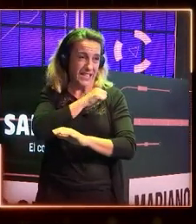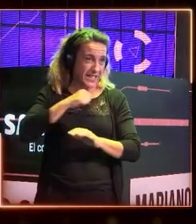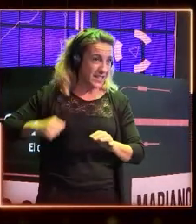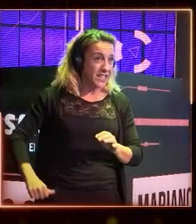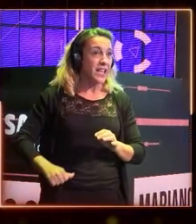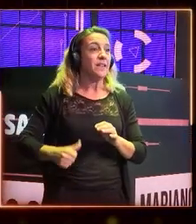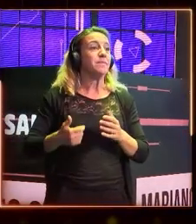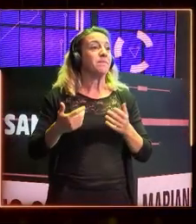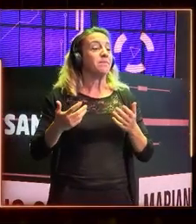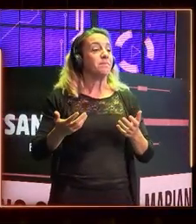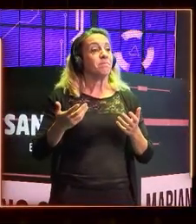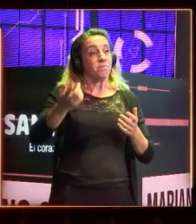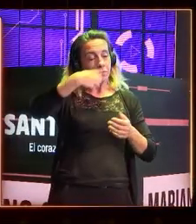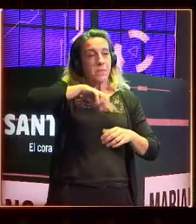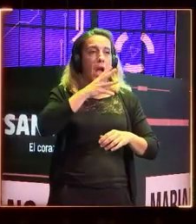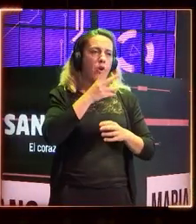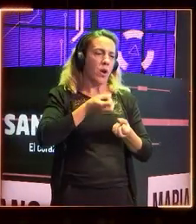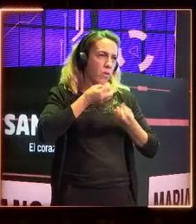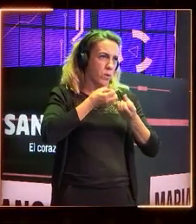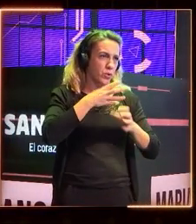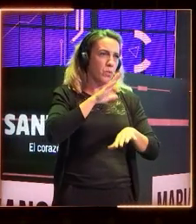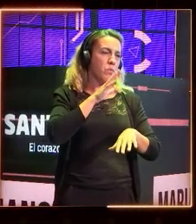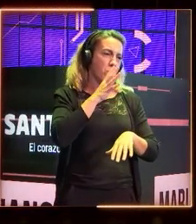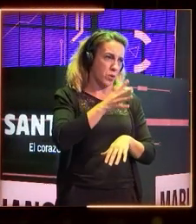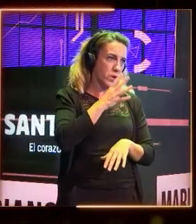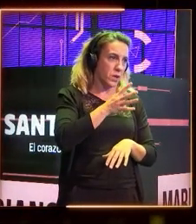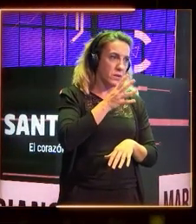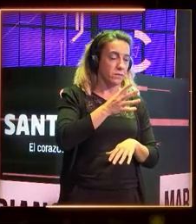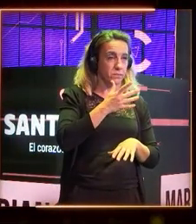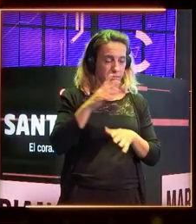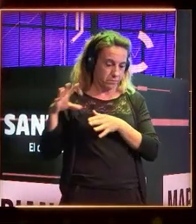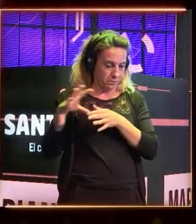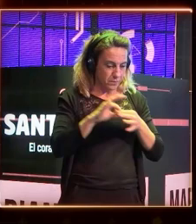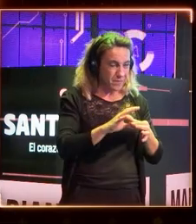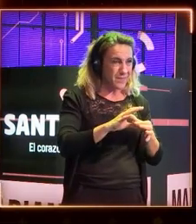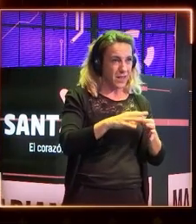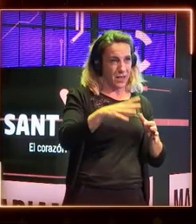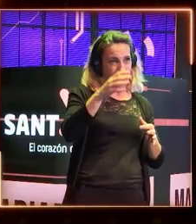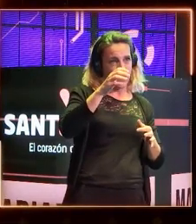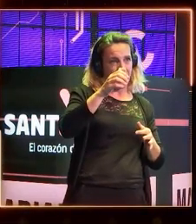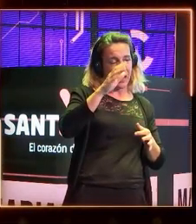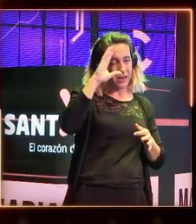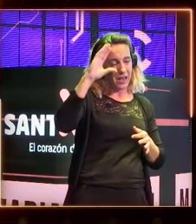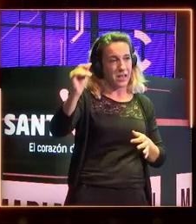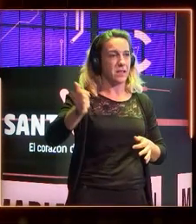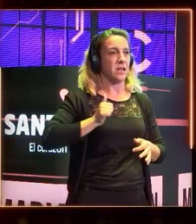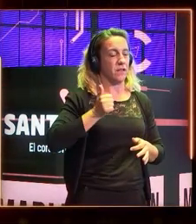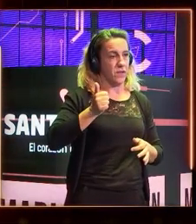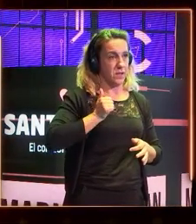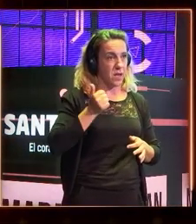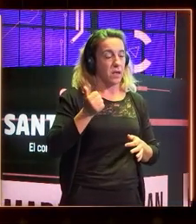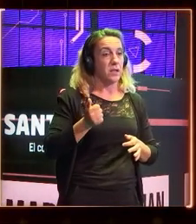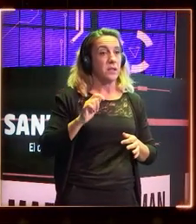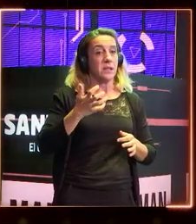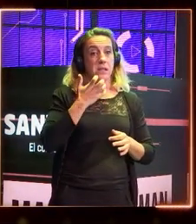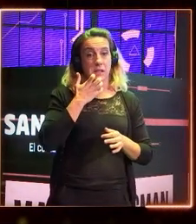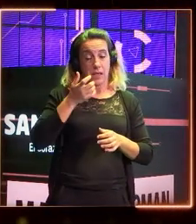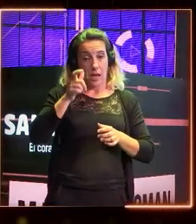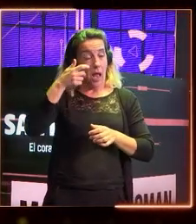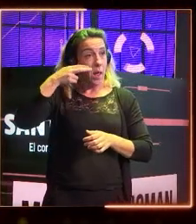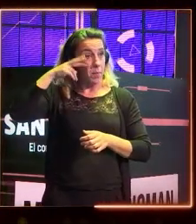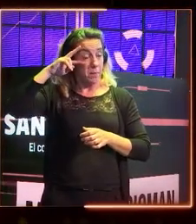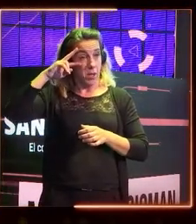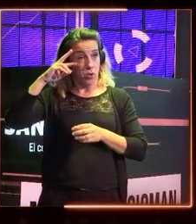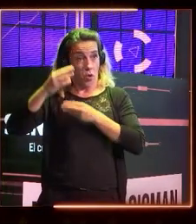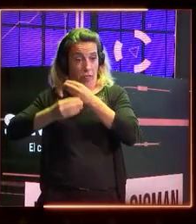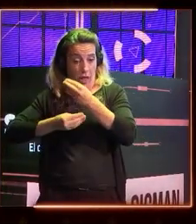lo hicimos ahora les voy a contar Por qué Y van a entender qué tiene que ver esto con todo lo que estoy contando con la Inteligencia artificial lo primero es que cuando uno hace un experimento y va lo desconocido es